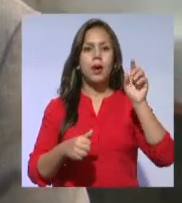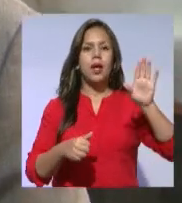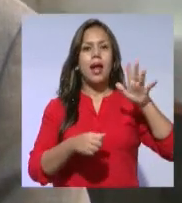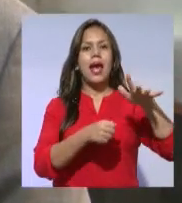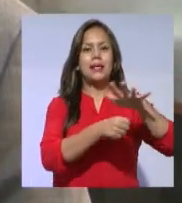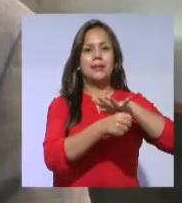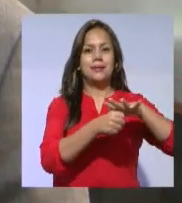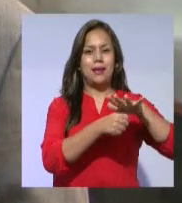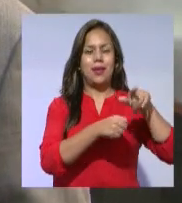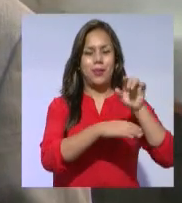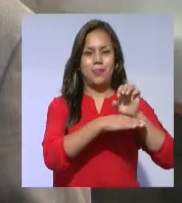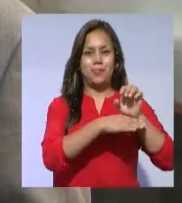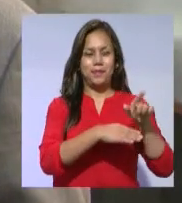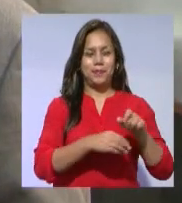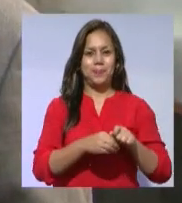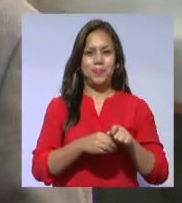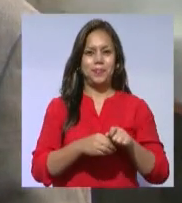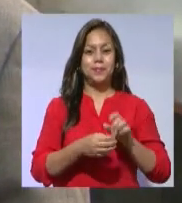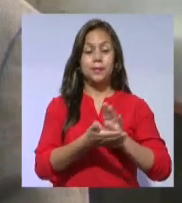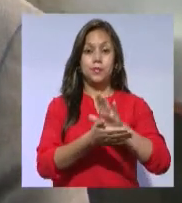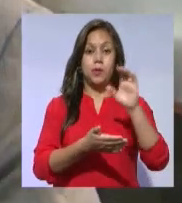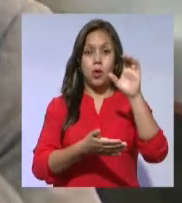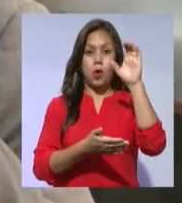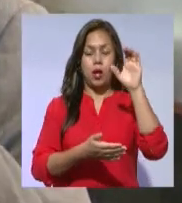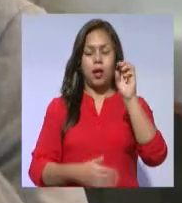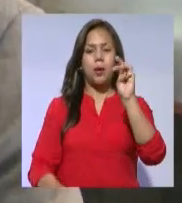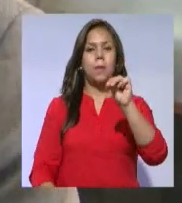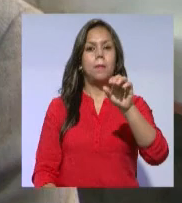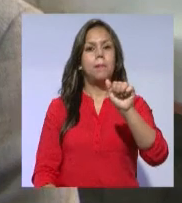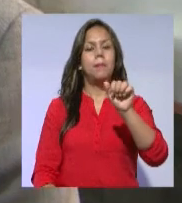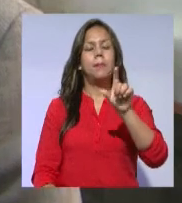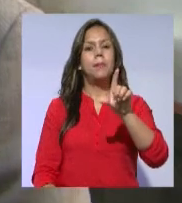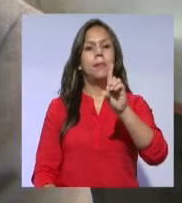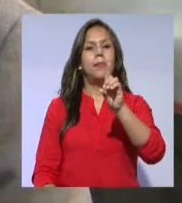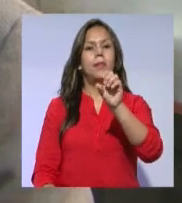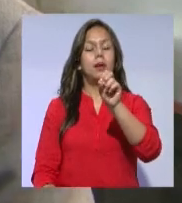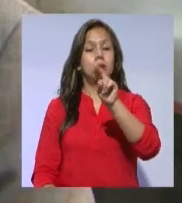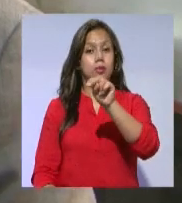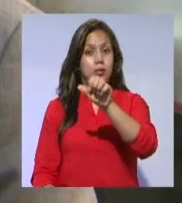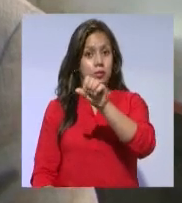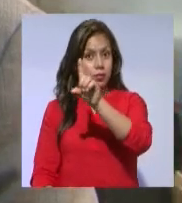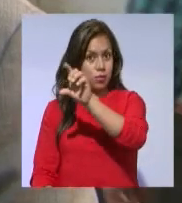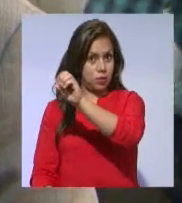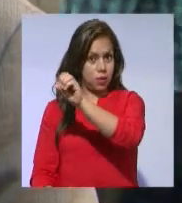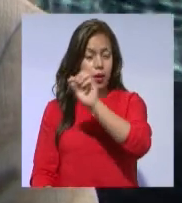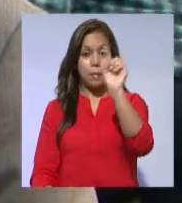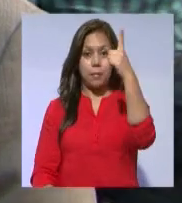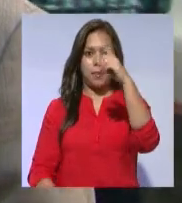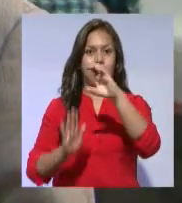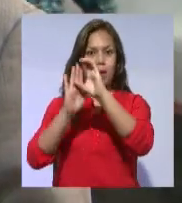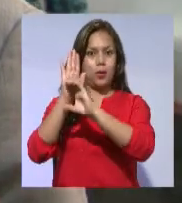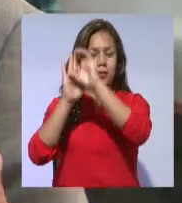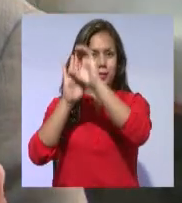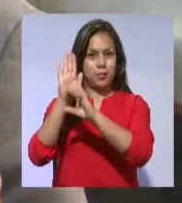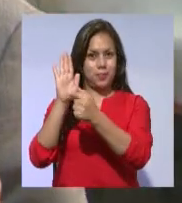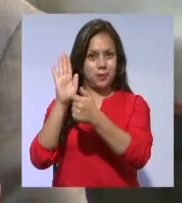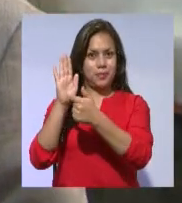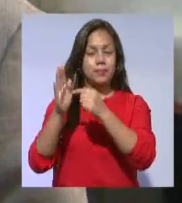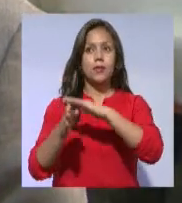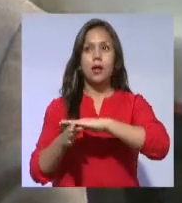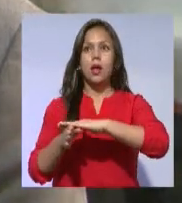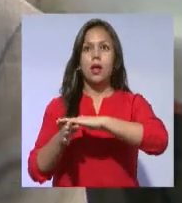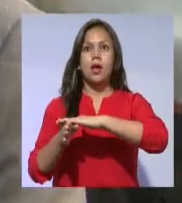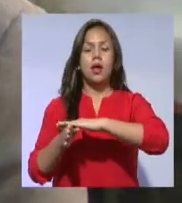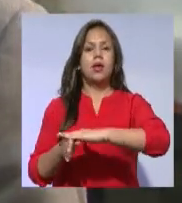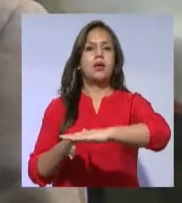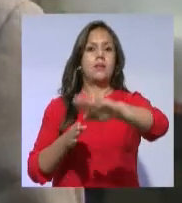planeado para que en el colegio maldonado donde se sesionó la primera constitución e invitar a